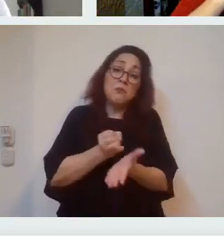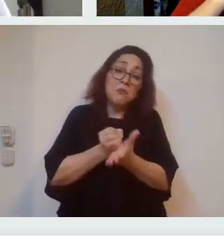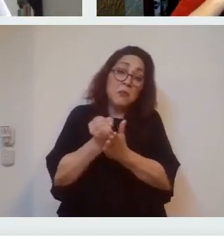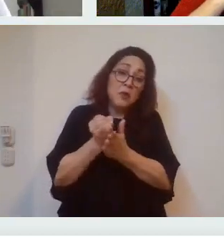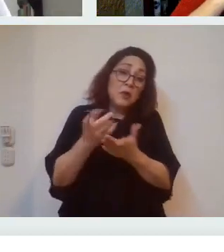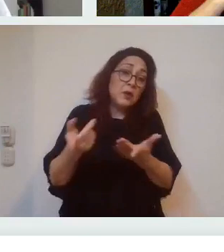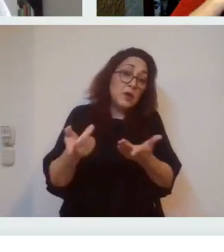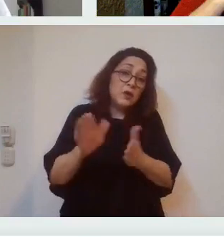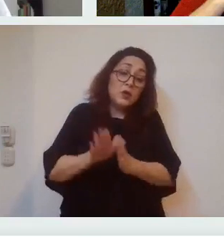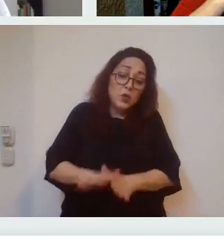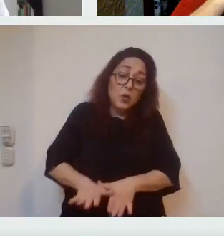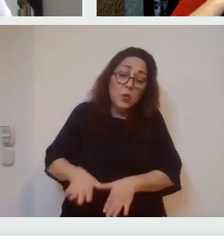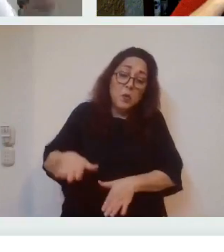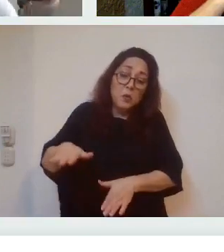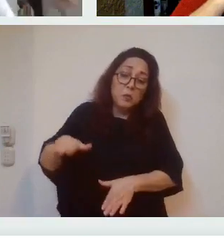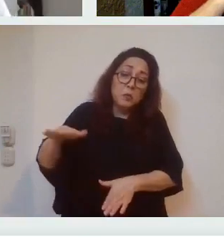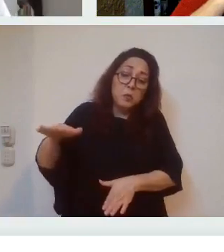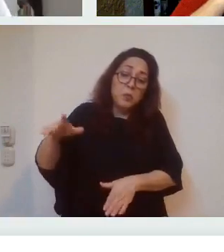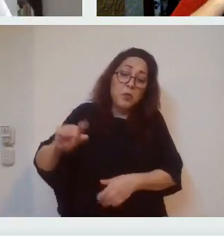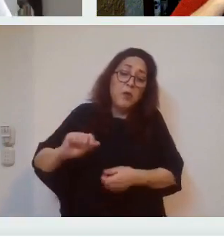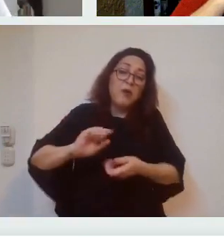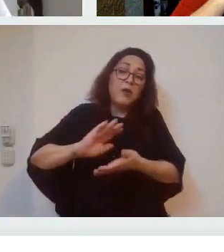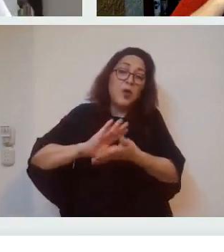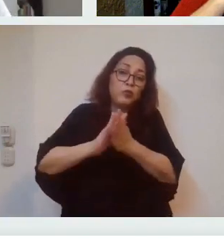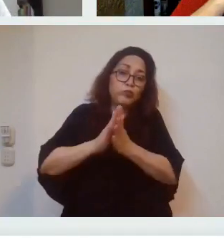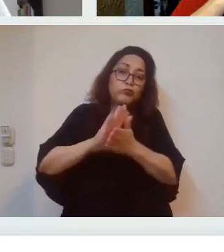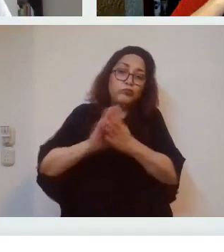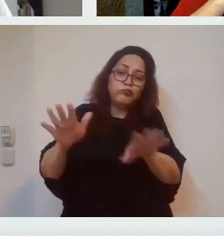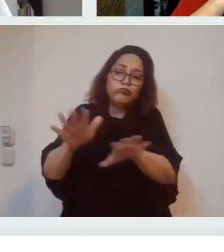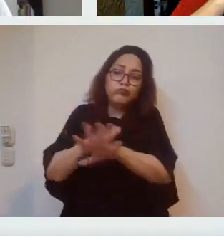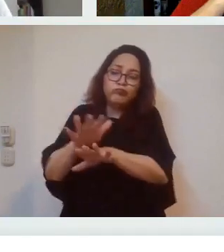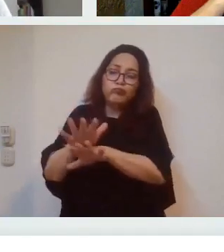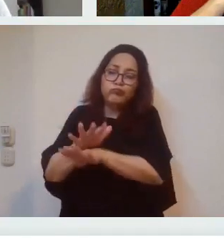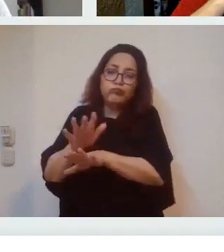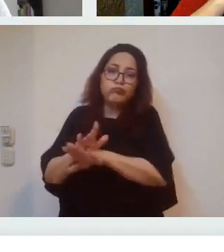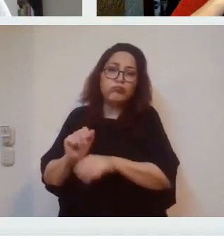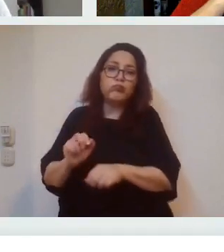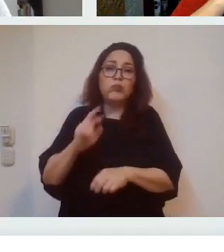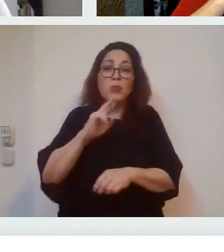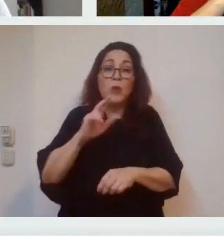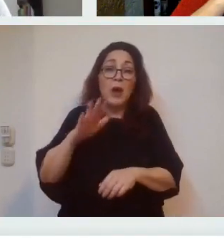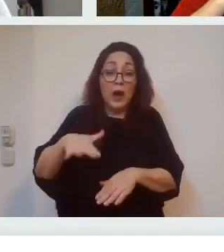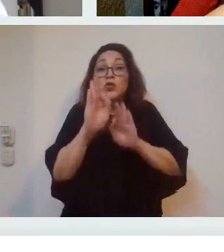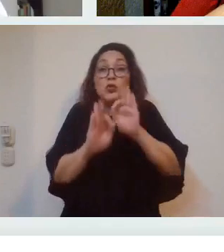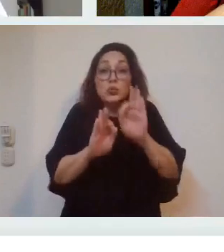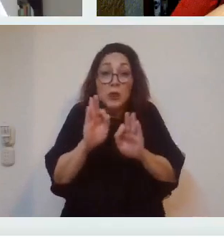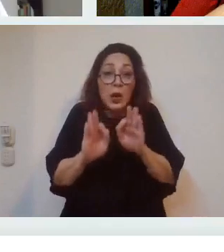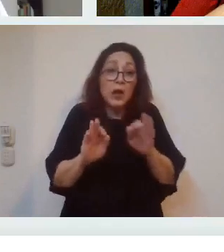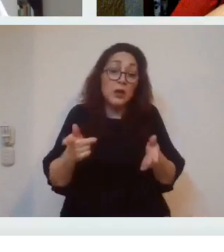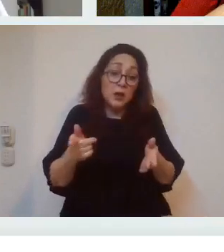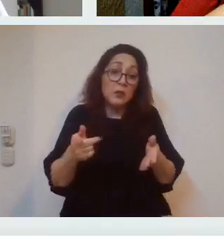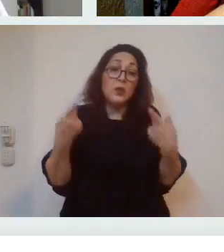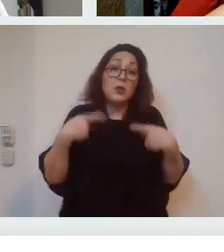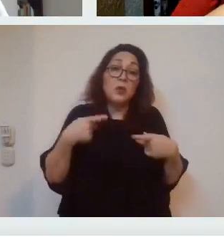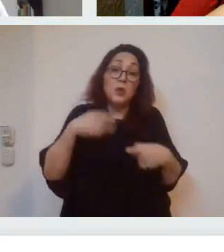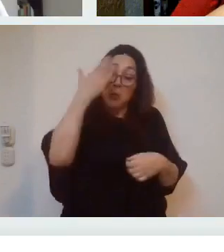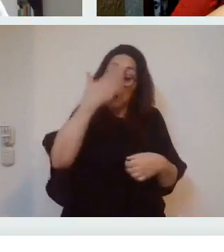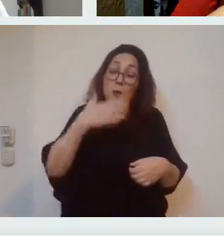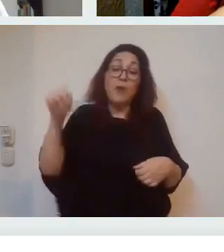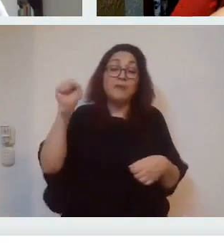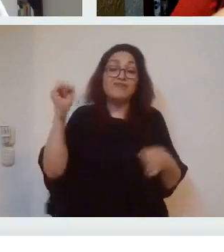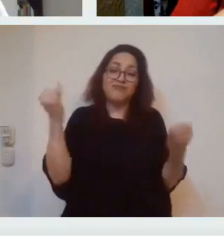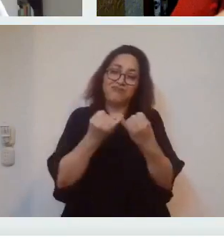mi identidad, porque aquí estamos hablando en el fondo de identidad, ¿quién soy yo? Soy el producto que se